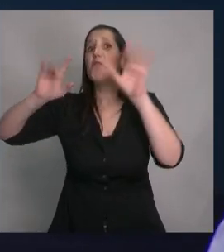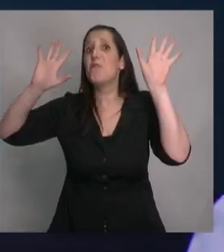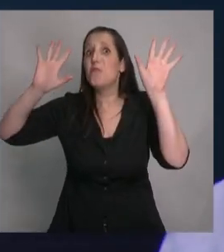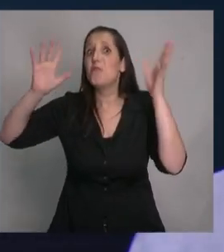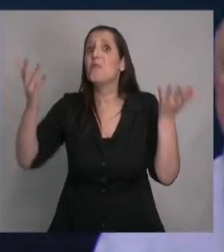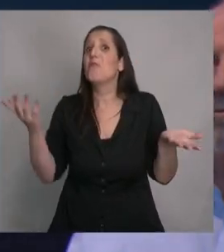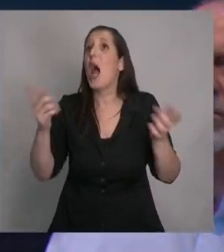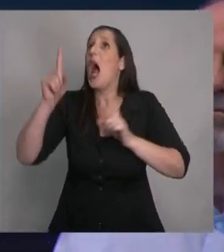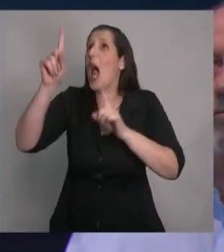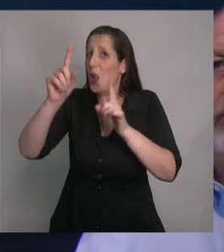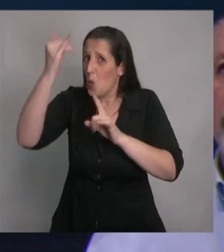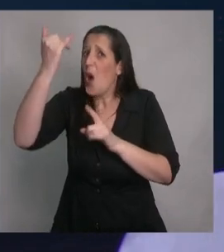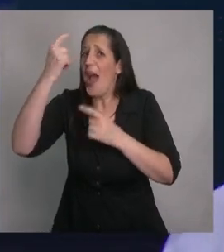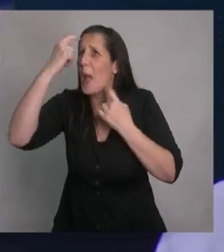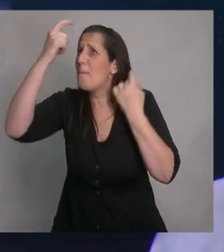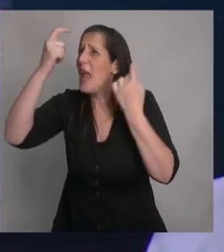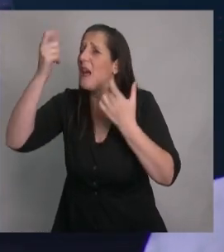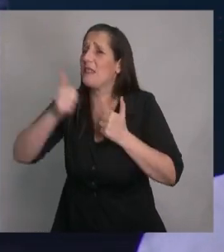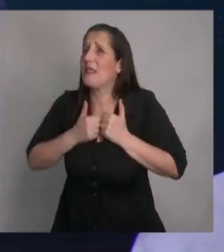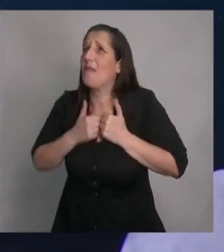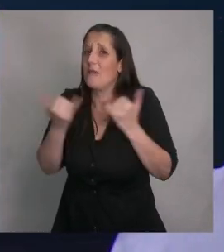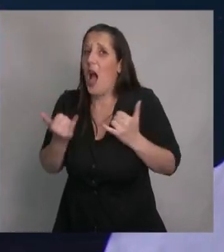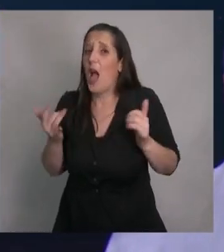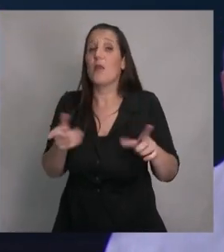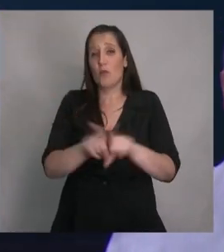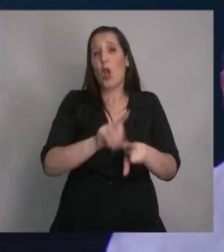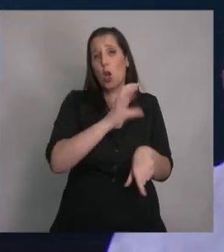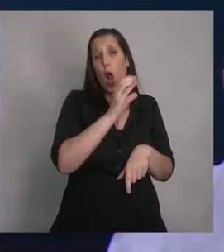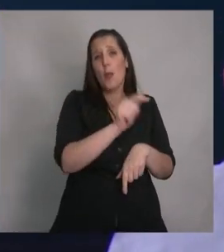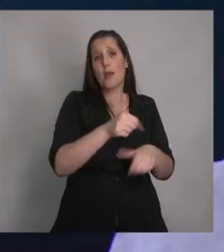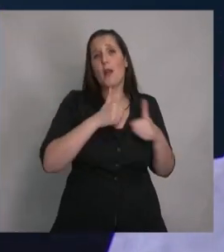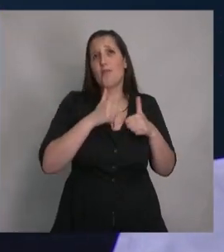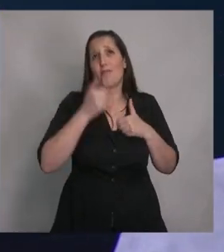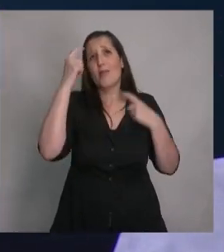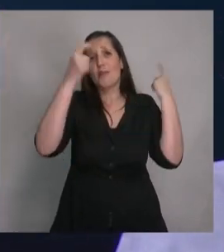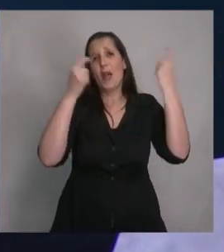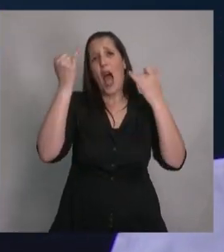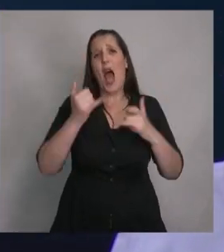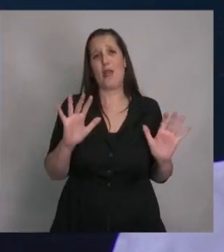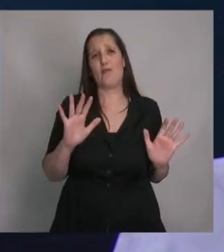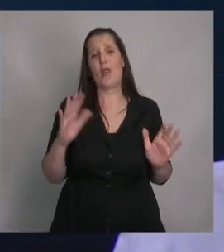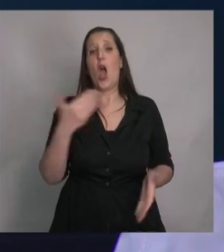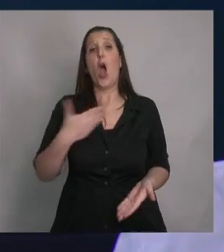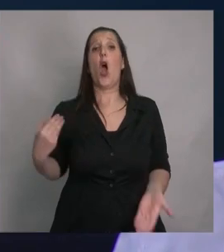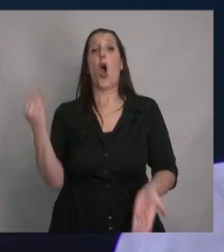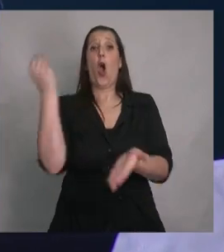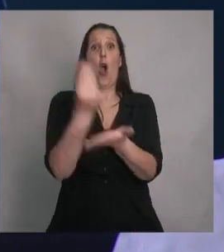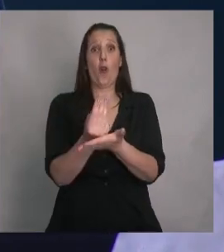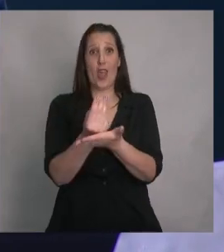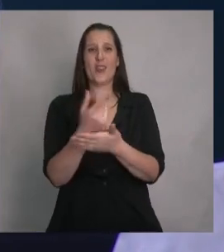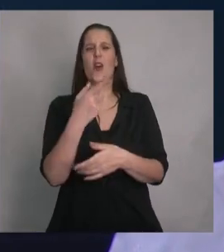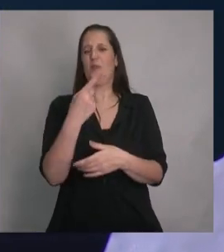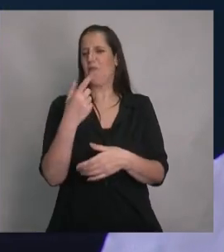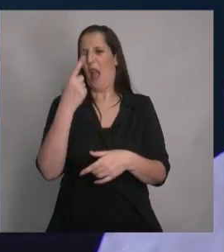Y Colombia es un ejemplo de ello. El gobierno de Duque, que vence aparentemente al cabo de 100